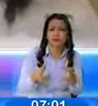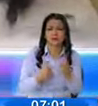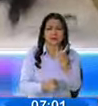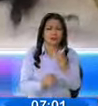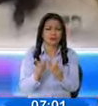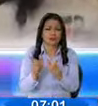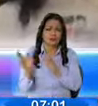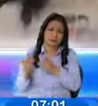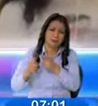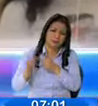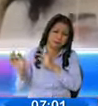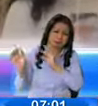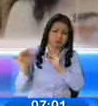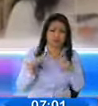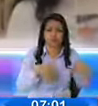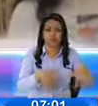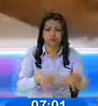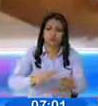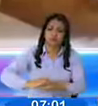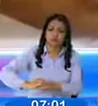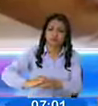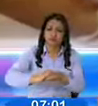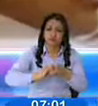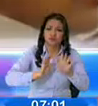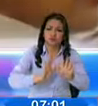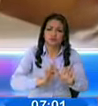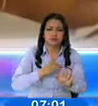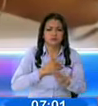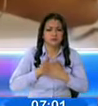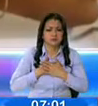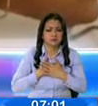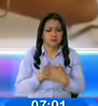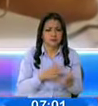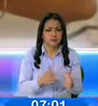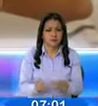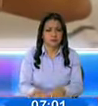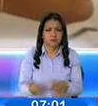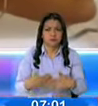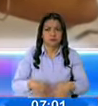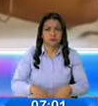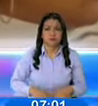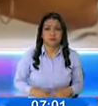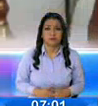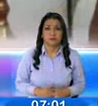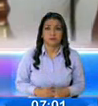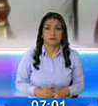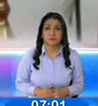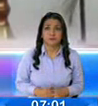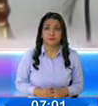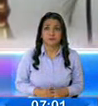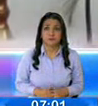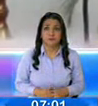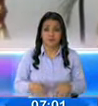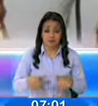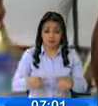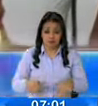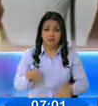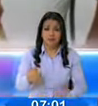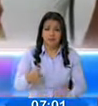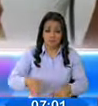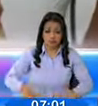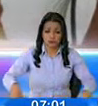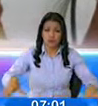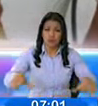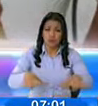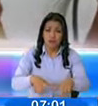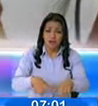hicieron presente como muestra de solidaridad a tan lamentable hecho. ¿Quién iba a creer que en este mismo escenario íbamos a